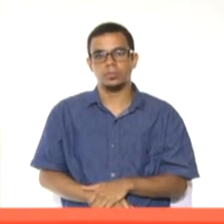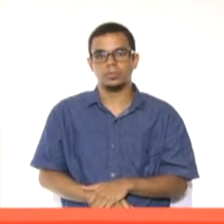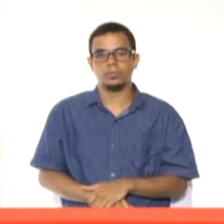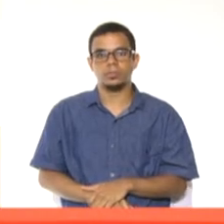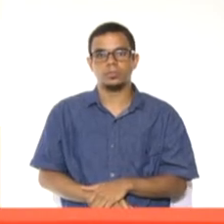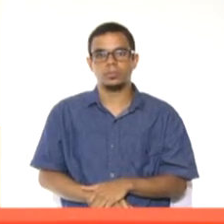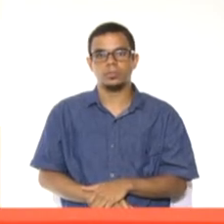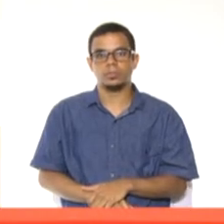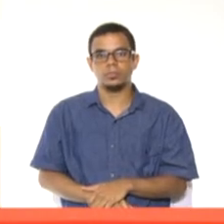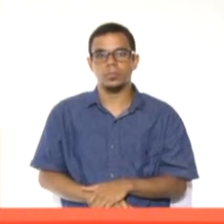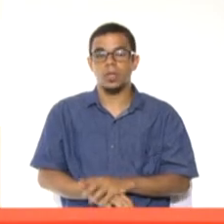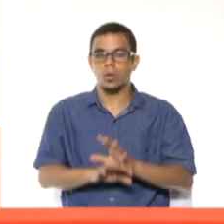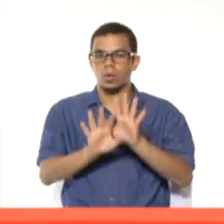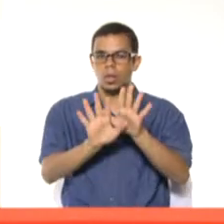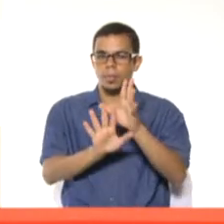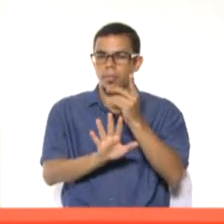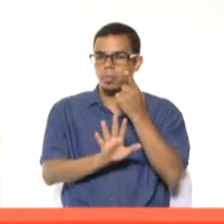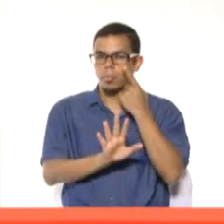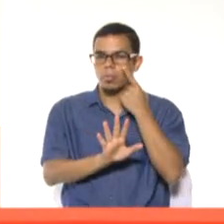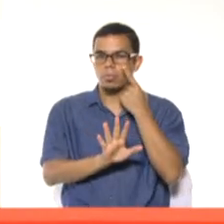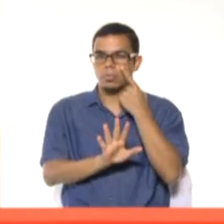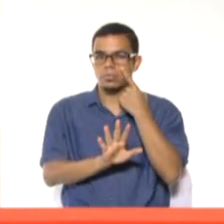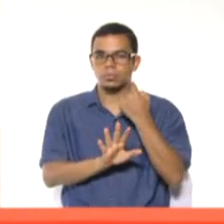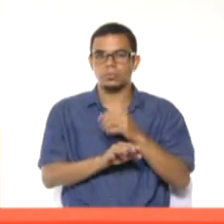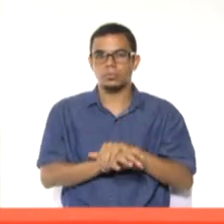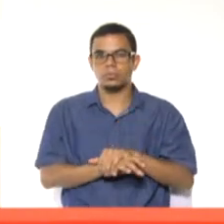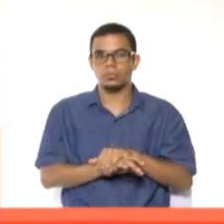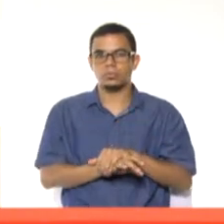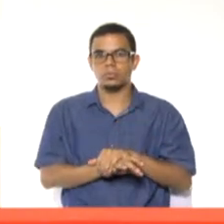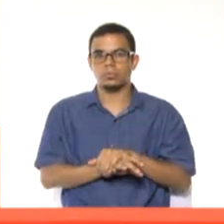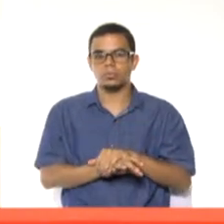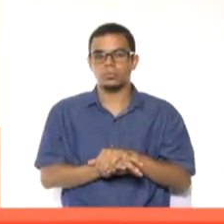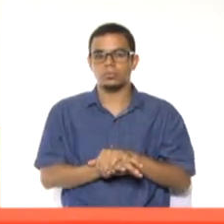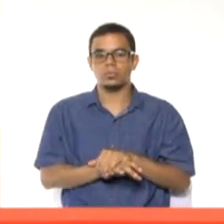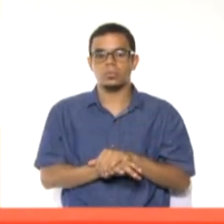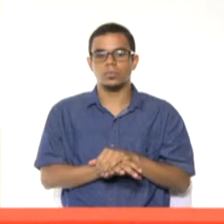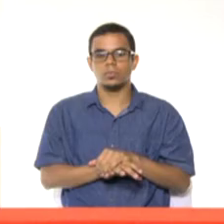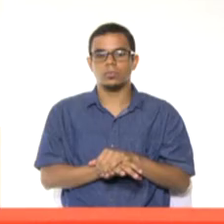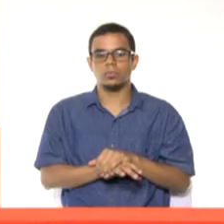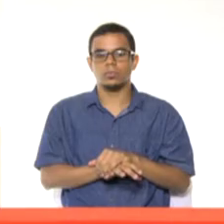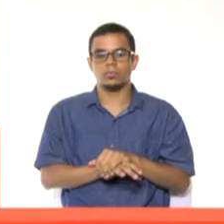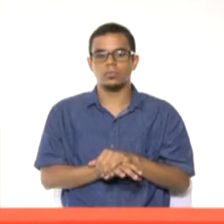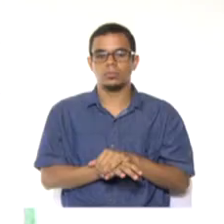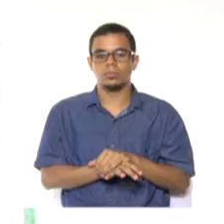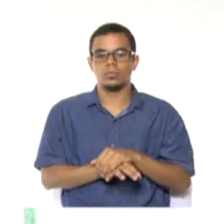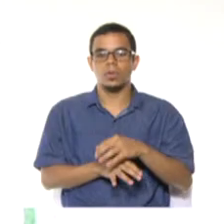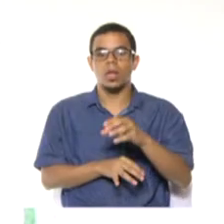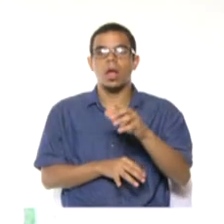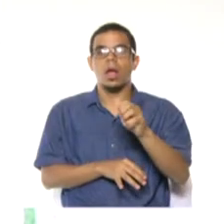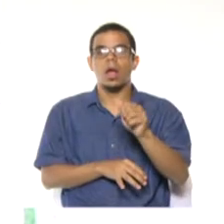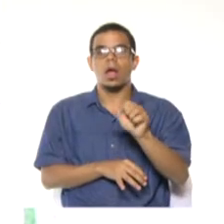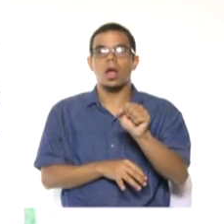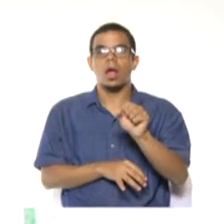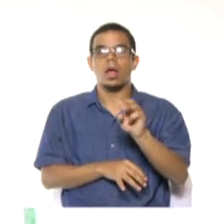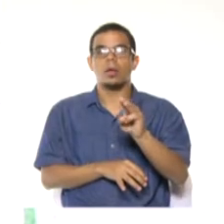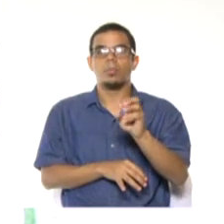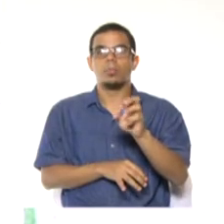disponemos en la playa. Fíjense que aquí, cuando me dice la aspereza, me dice que es muy